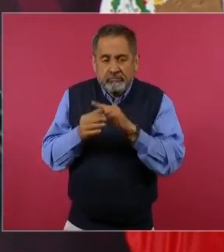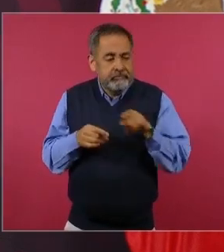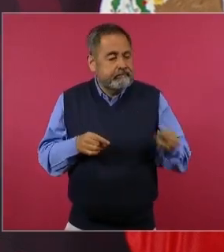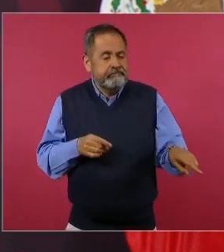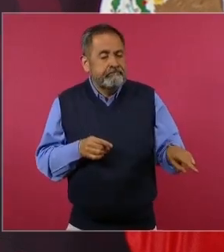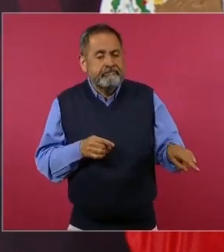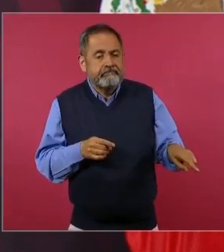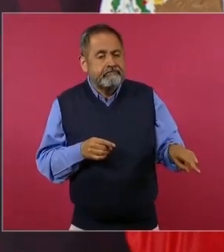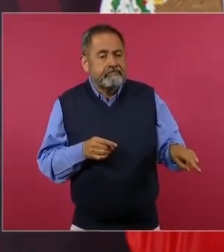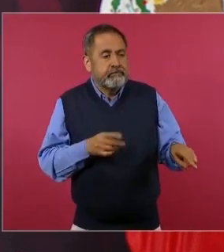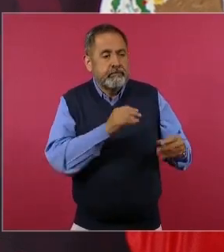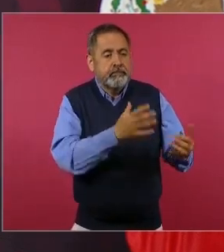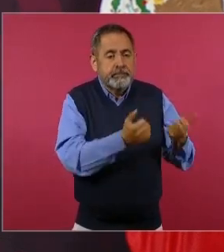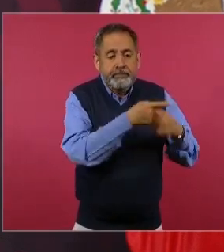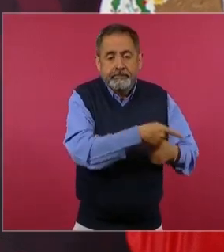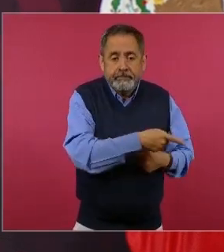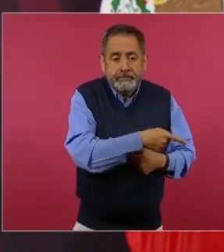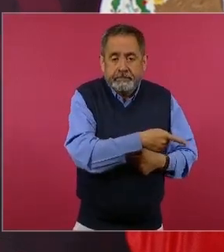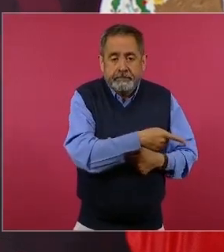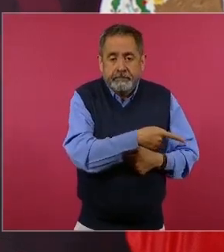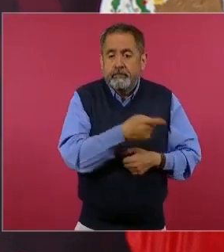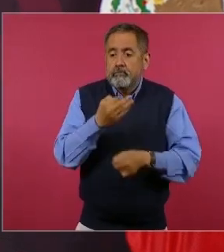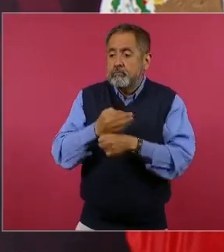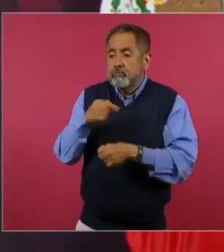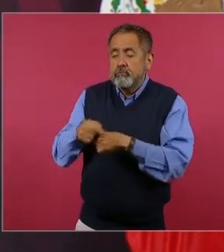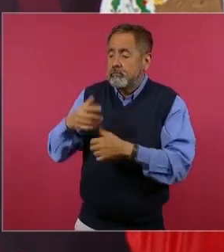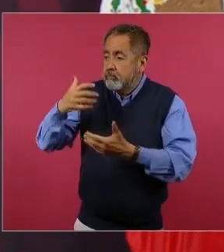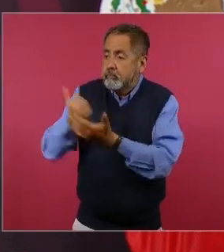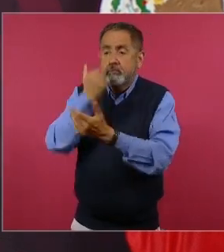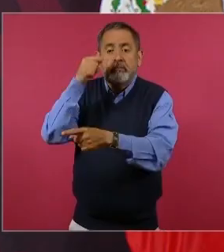estos momentos estelares en que una